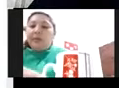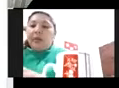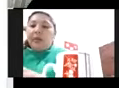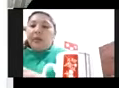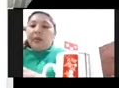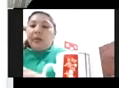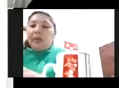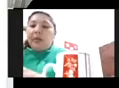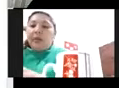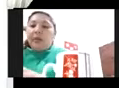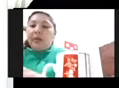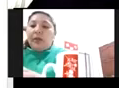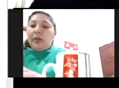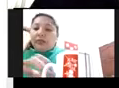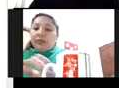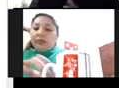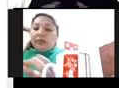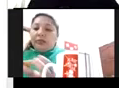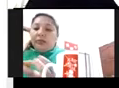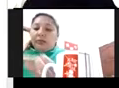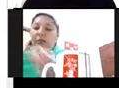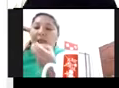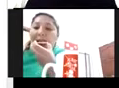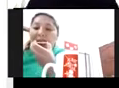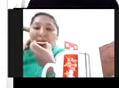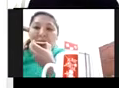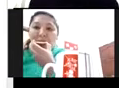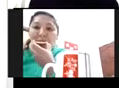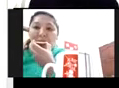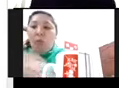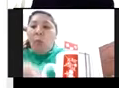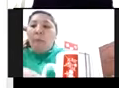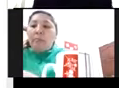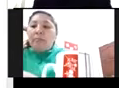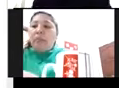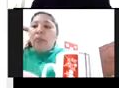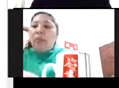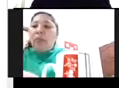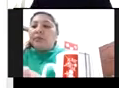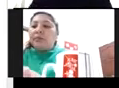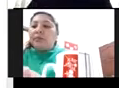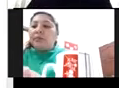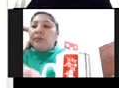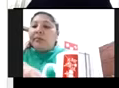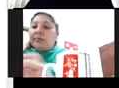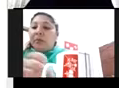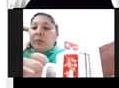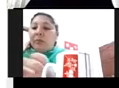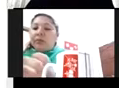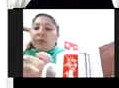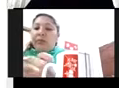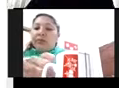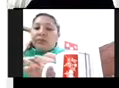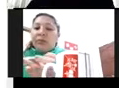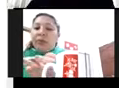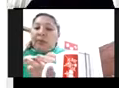adecuada publicidad, un adecuado agrupamiento y fraccionamiento de los renglones de los